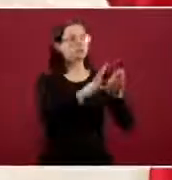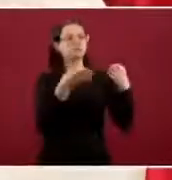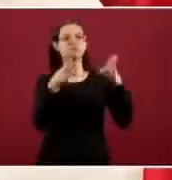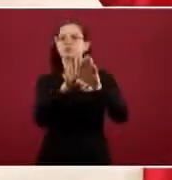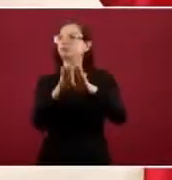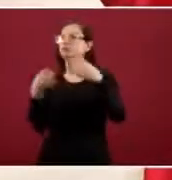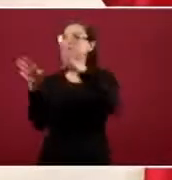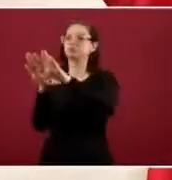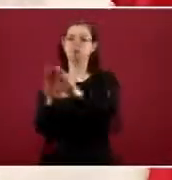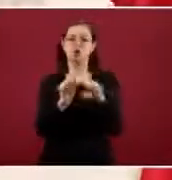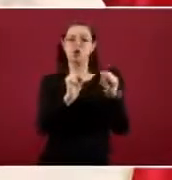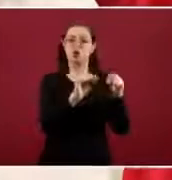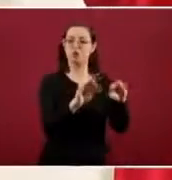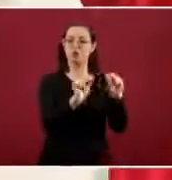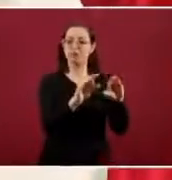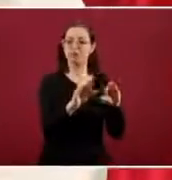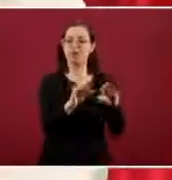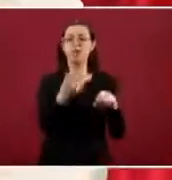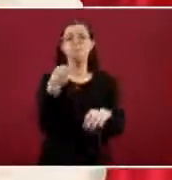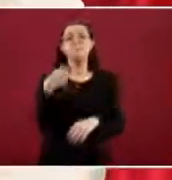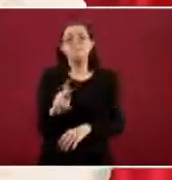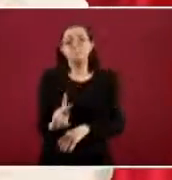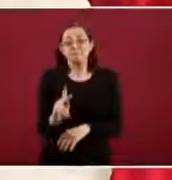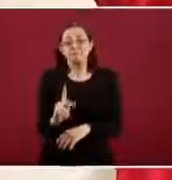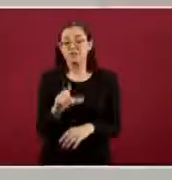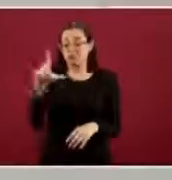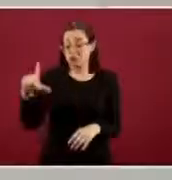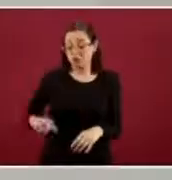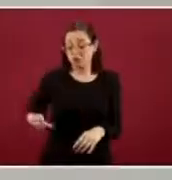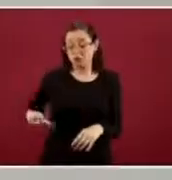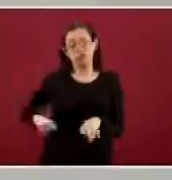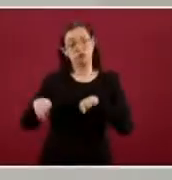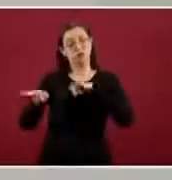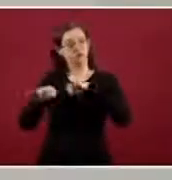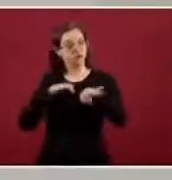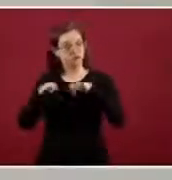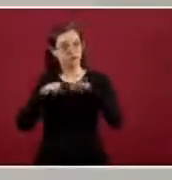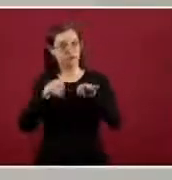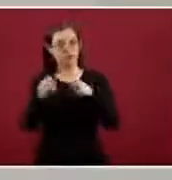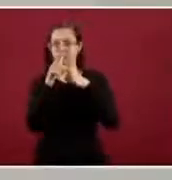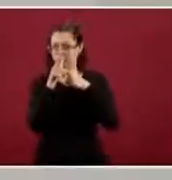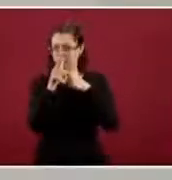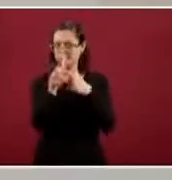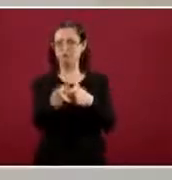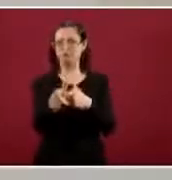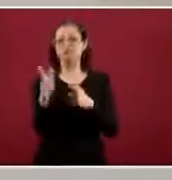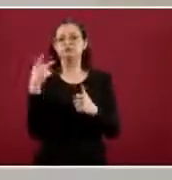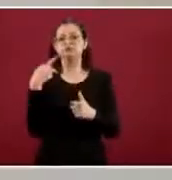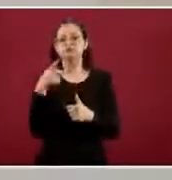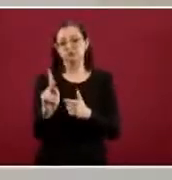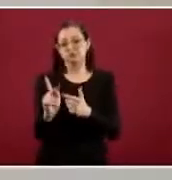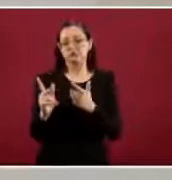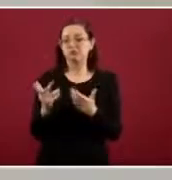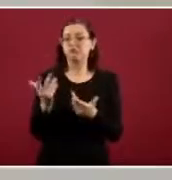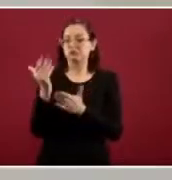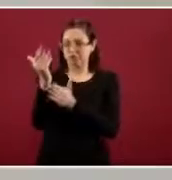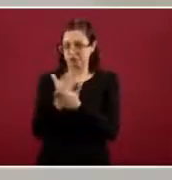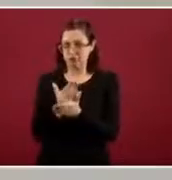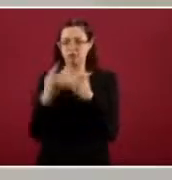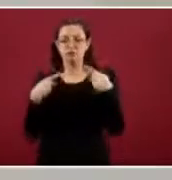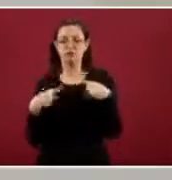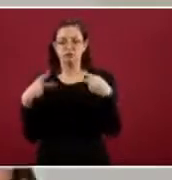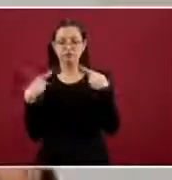oficinas públicas, pero garantizando que el gobierno siga siendo efectivo para resolver las necesidades de la